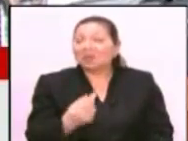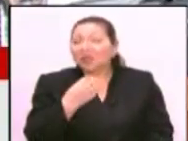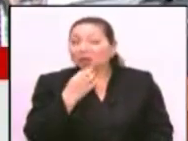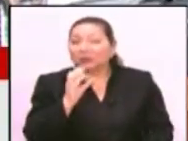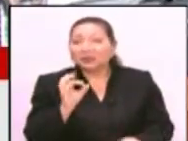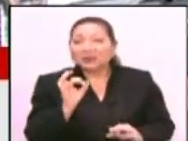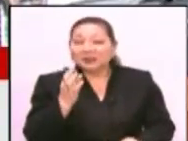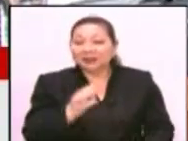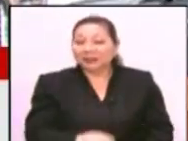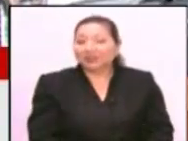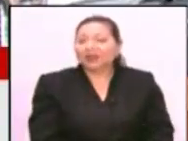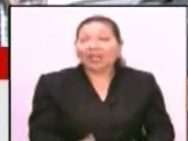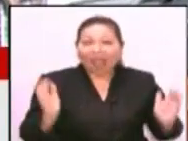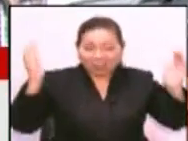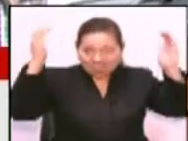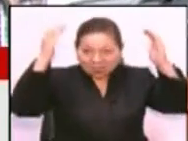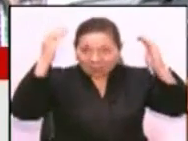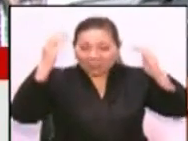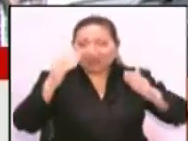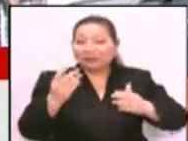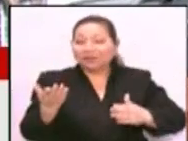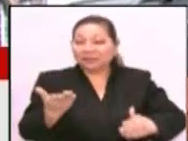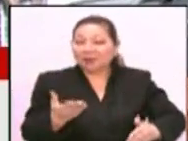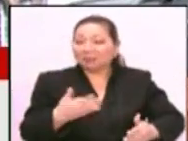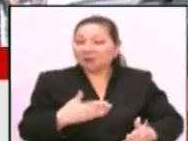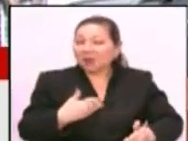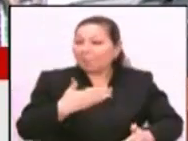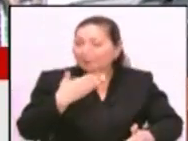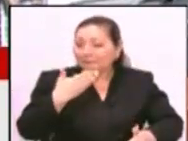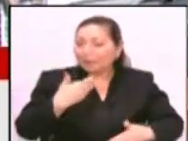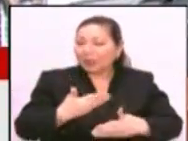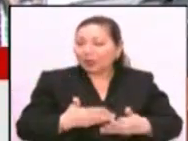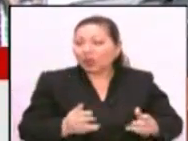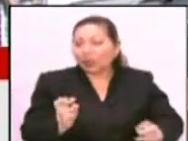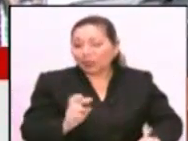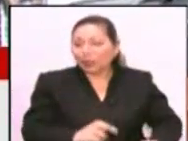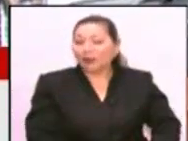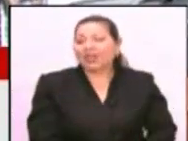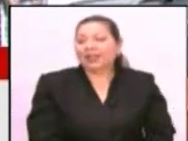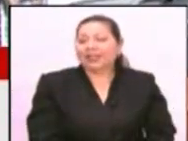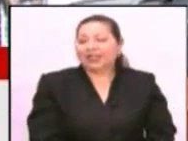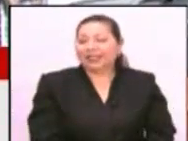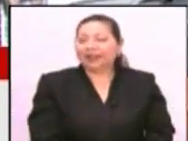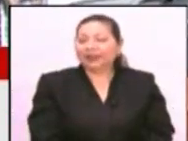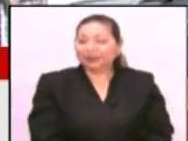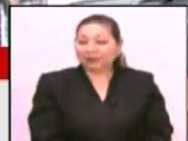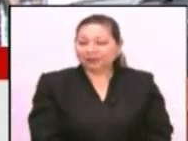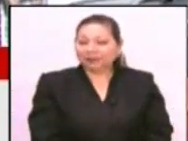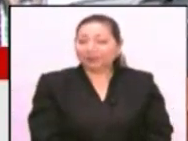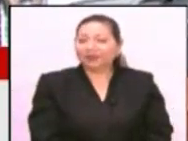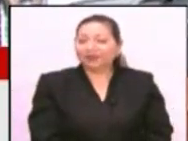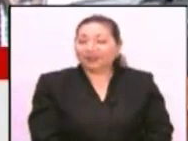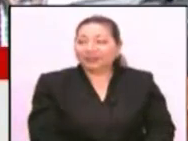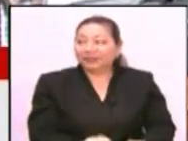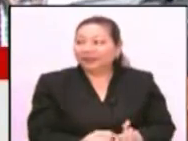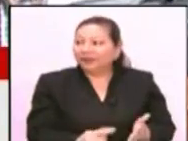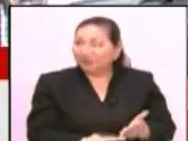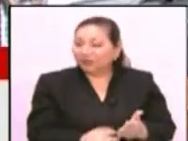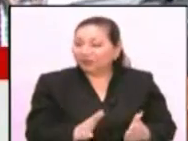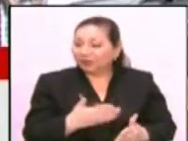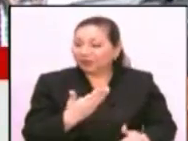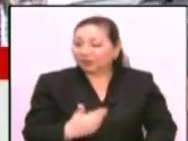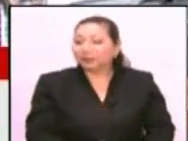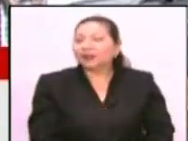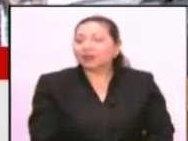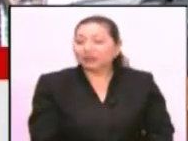cierto? De que la calidad de los chicos pueda ir mejorando sin duda alguna en estas alianzas que tenemos que hacer con tecnificar su calidad,